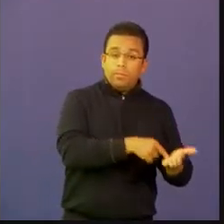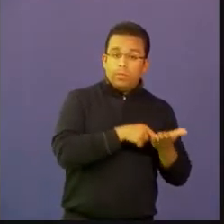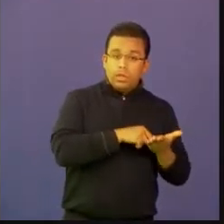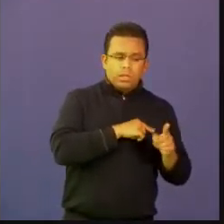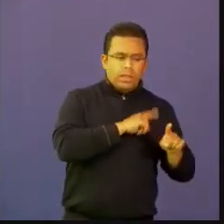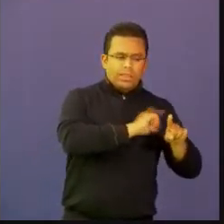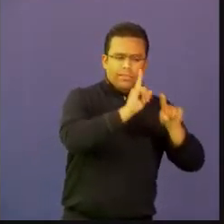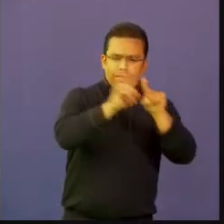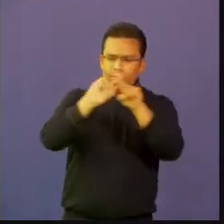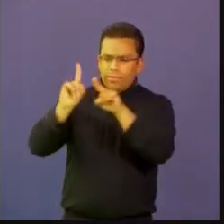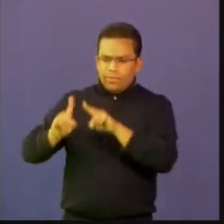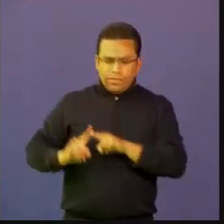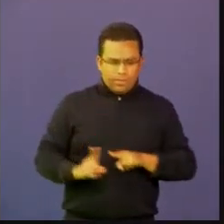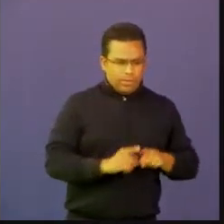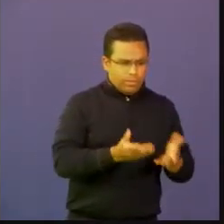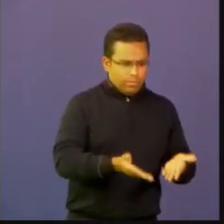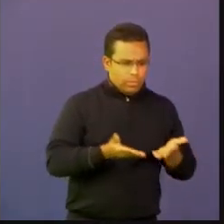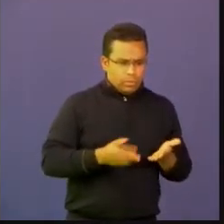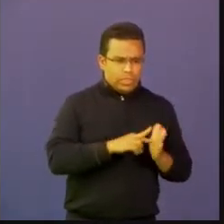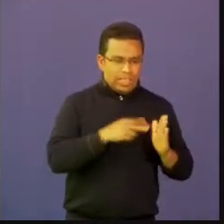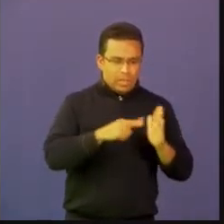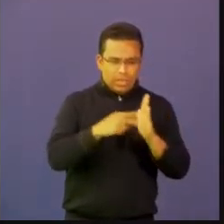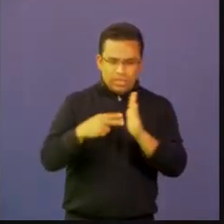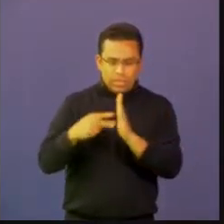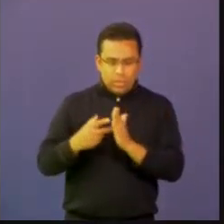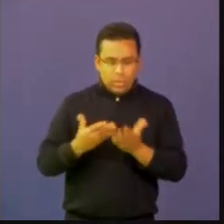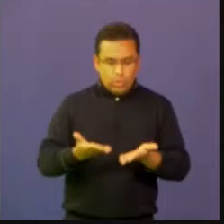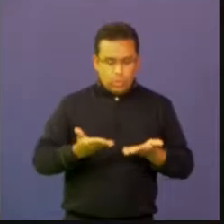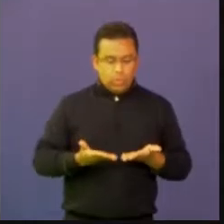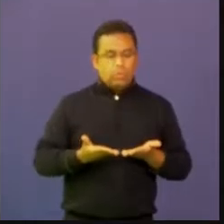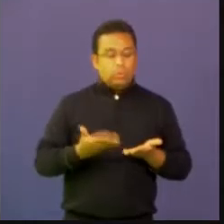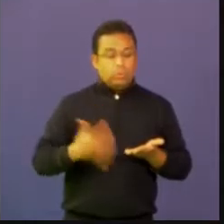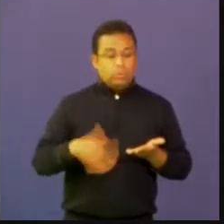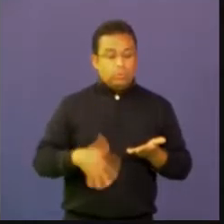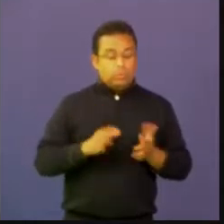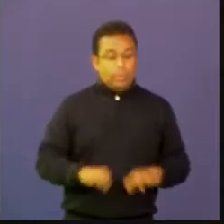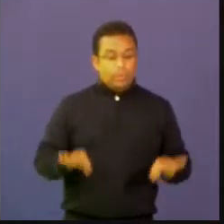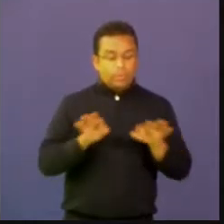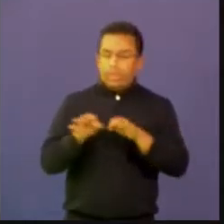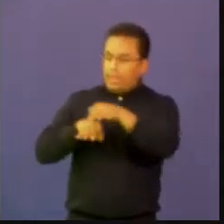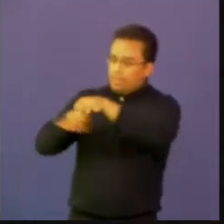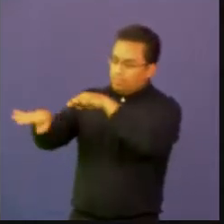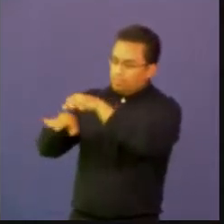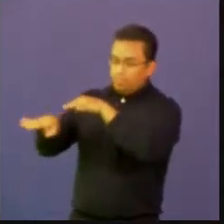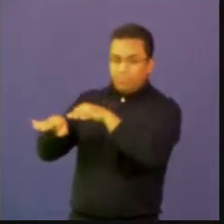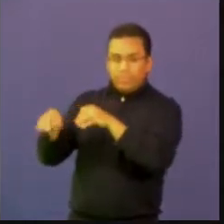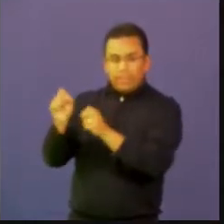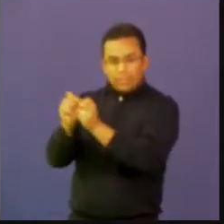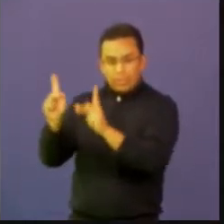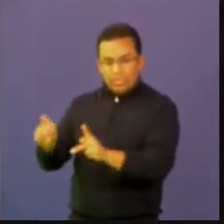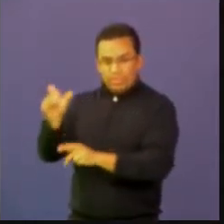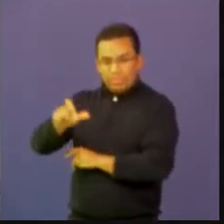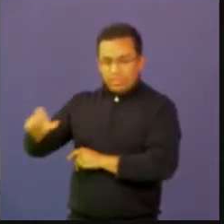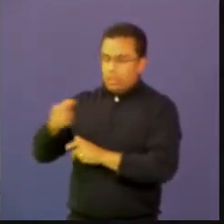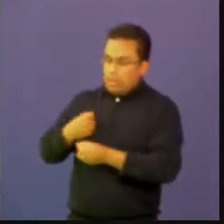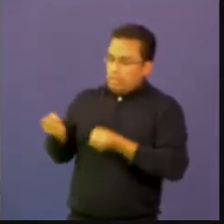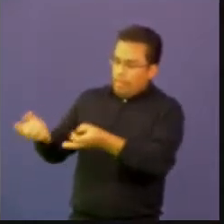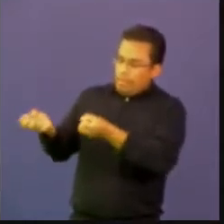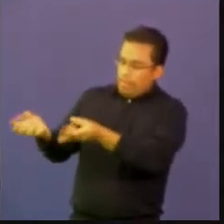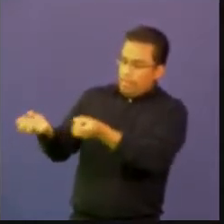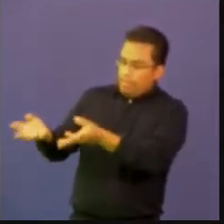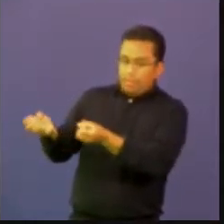oportunidades para explicar temas, para incorporar a los estudiantes y a interesarlos